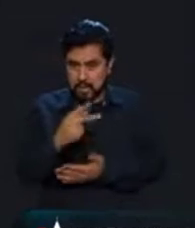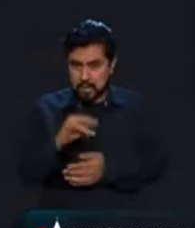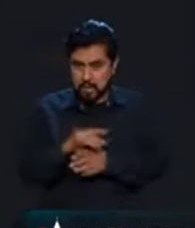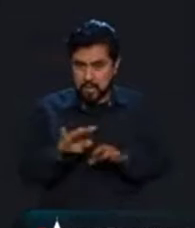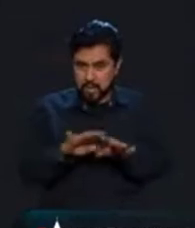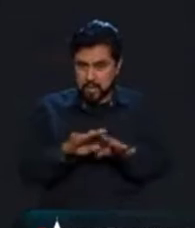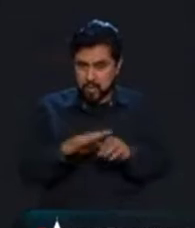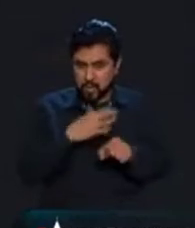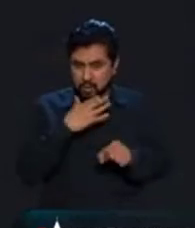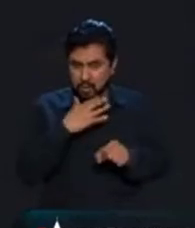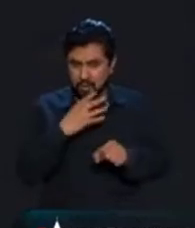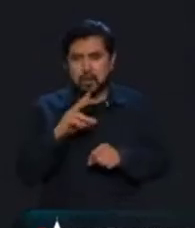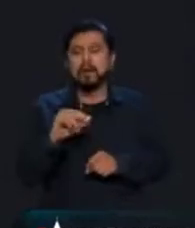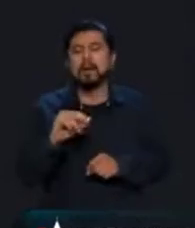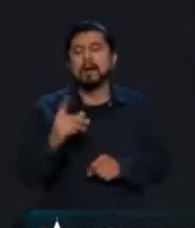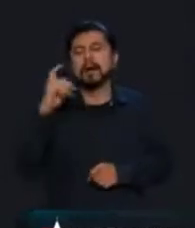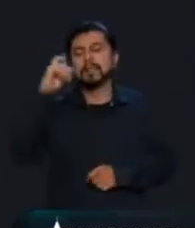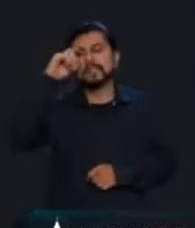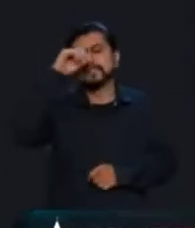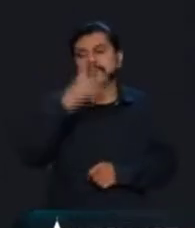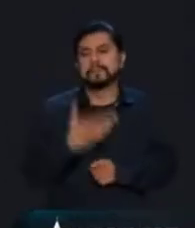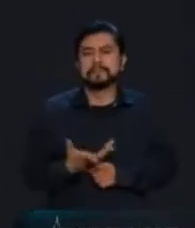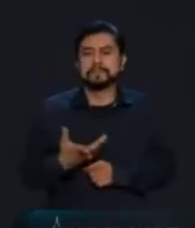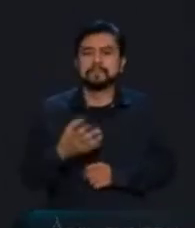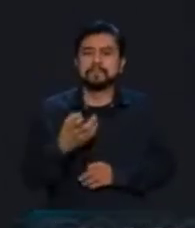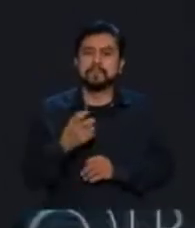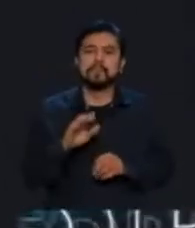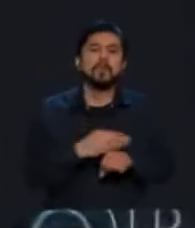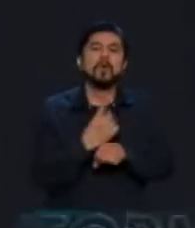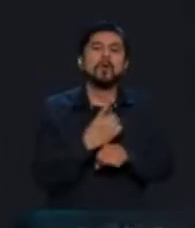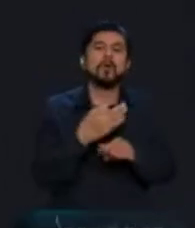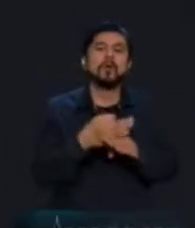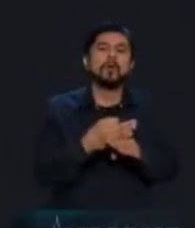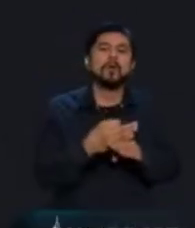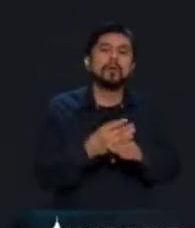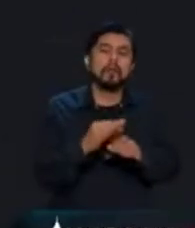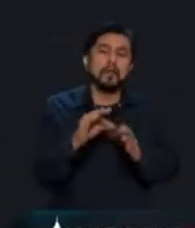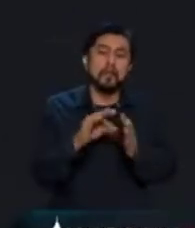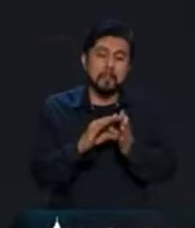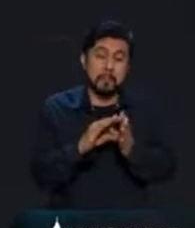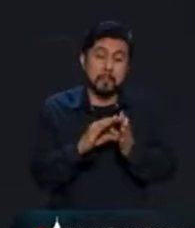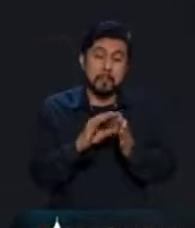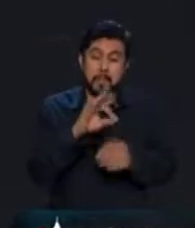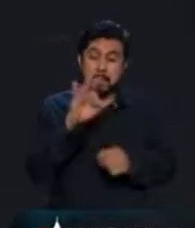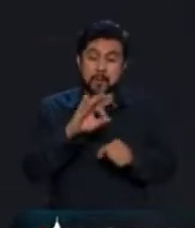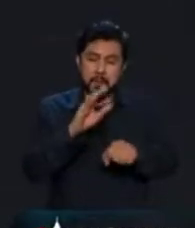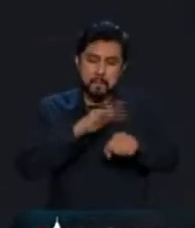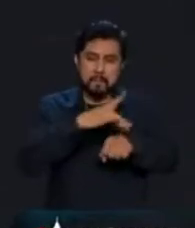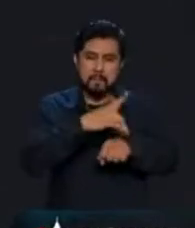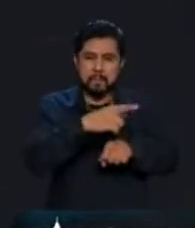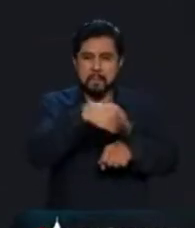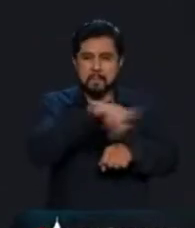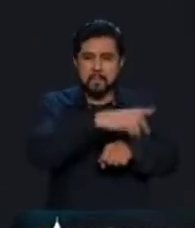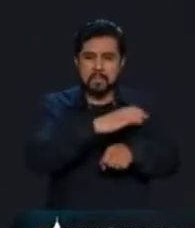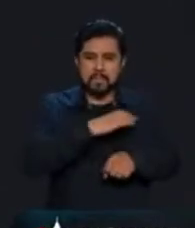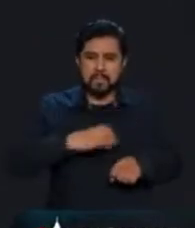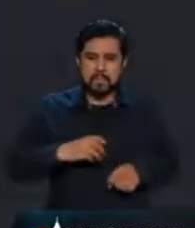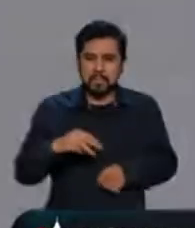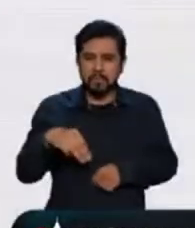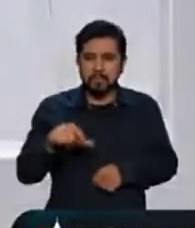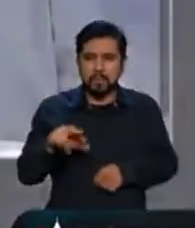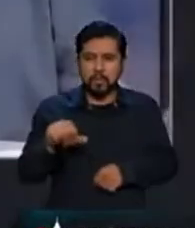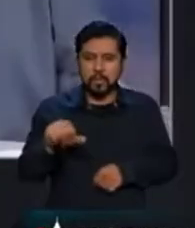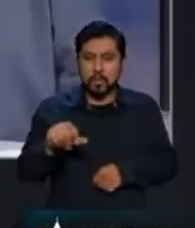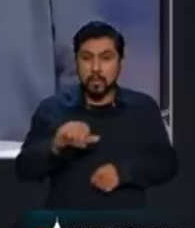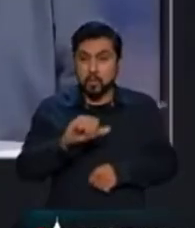es algo complicadísimo. Y con estas diferencias de las que estamos hablando, hay un lugar donde eso sí va a importar, se llama